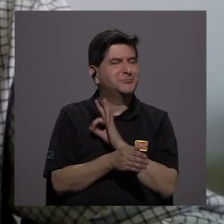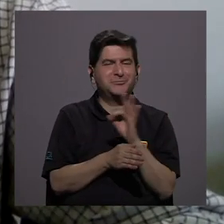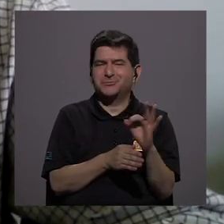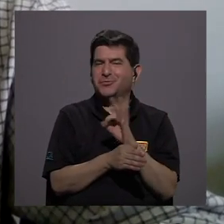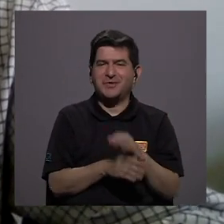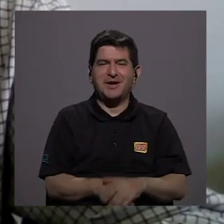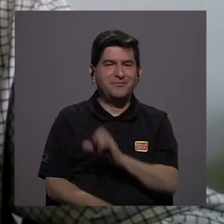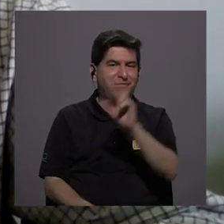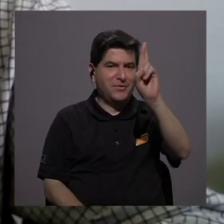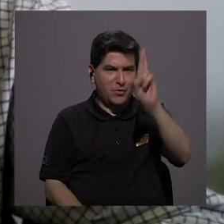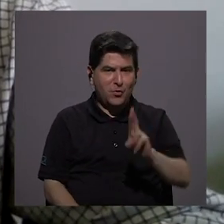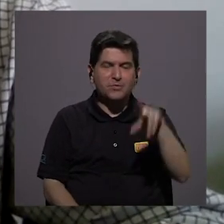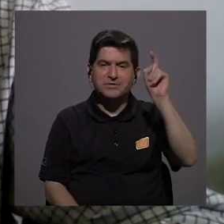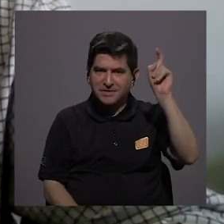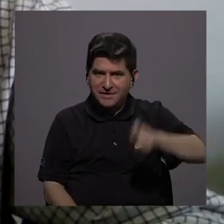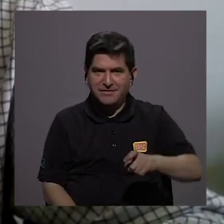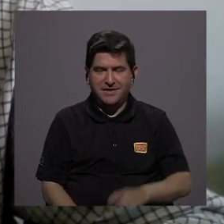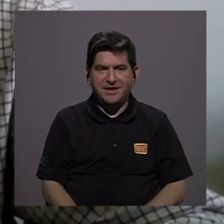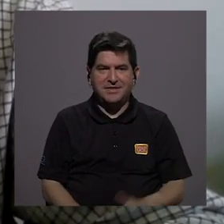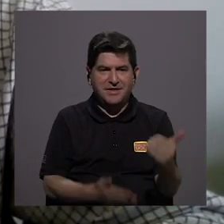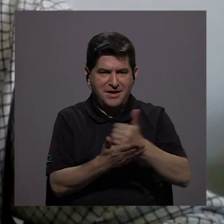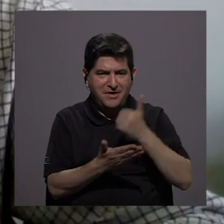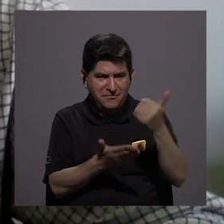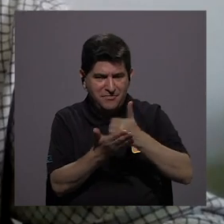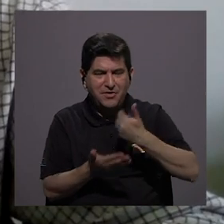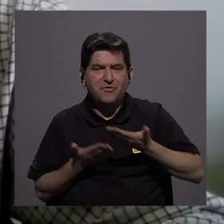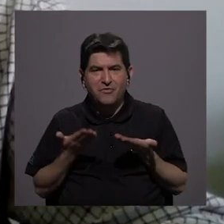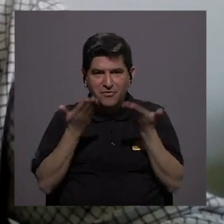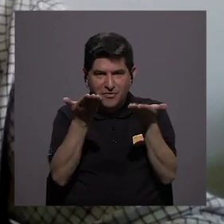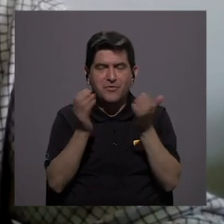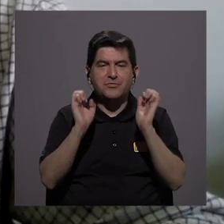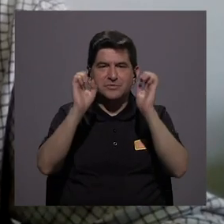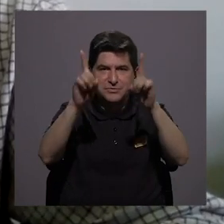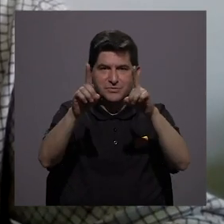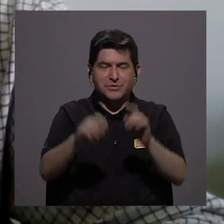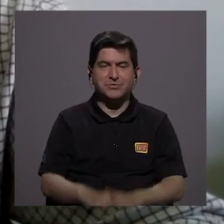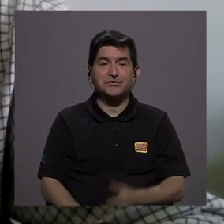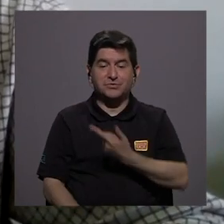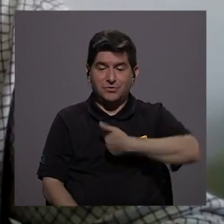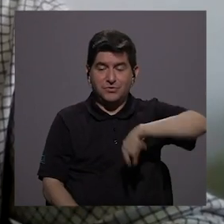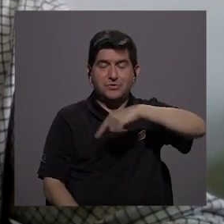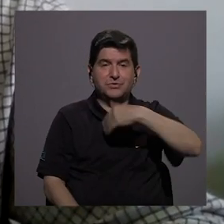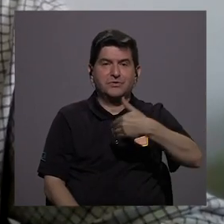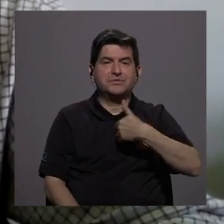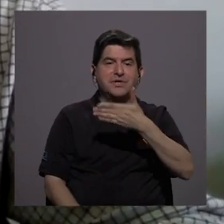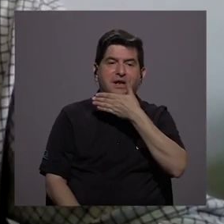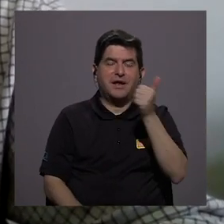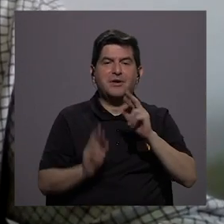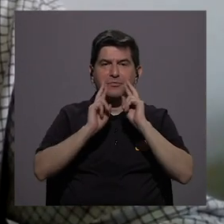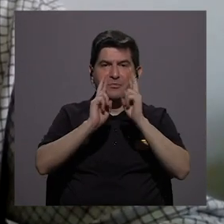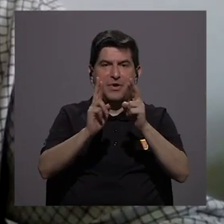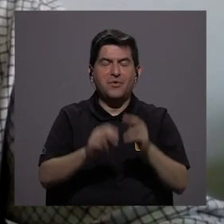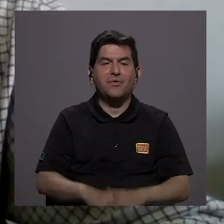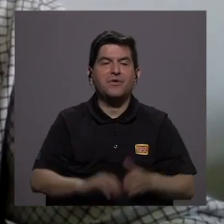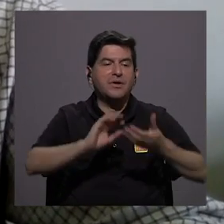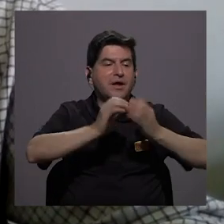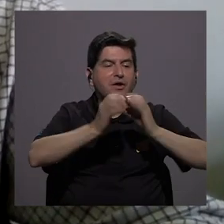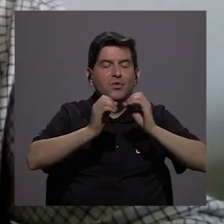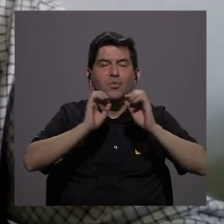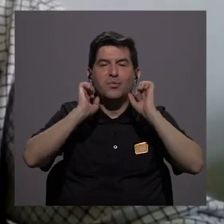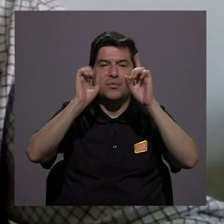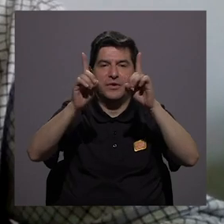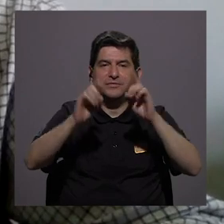¿eh? Costa Rica debería lograr, con los recursos que nosotros le damos a la educación, nosotros deberíamos tener mucho mejores resultados en los índices de